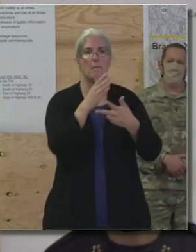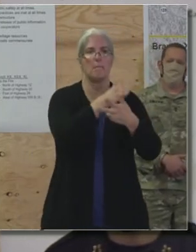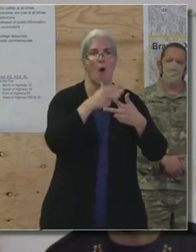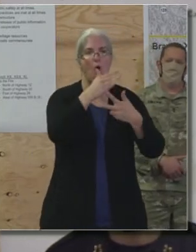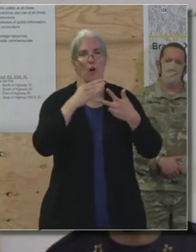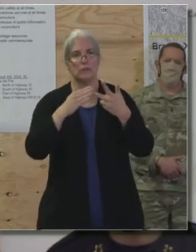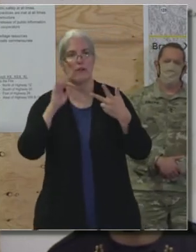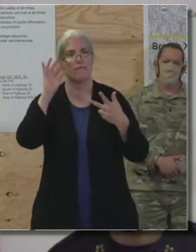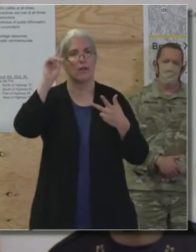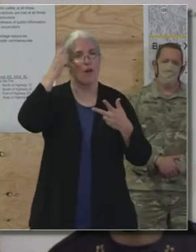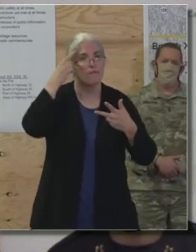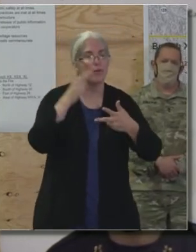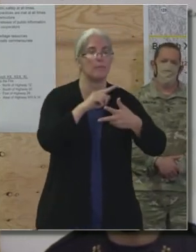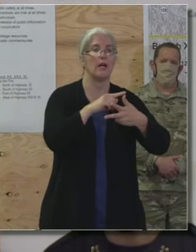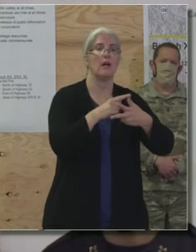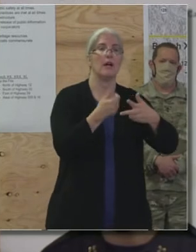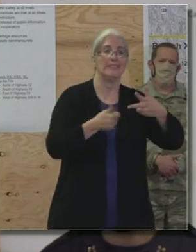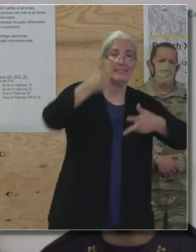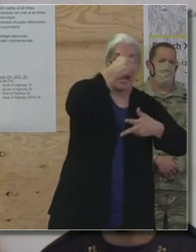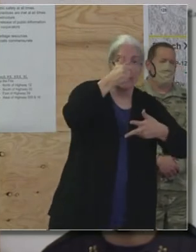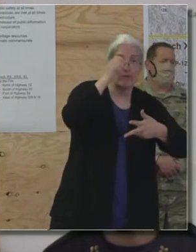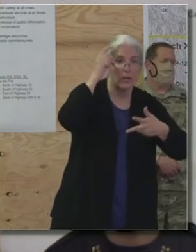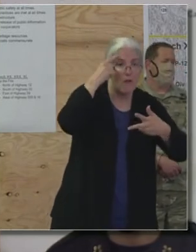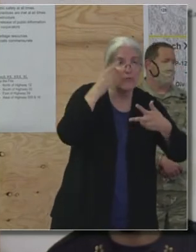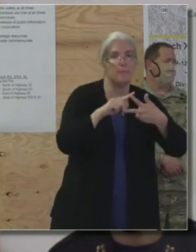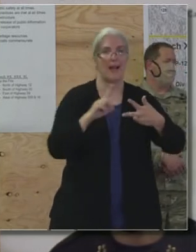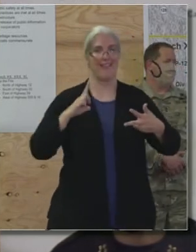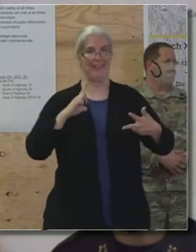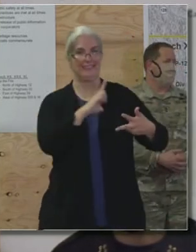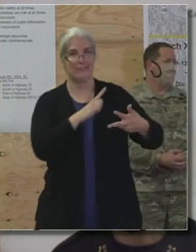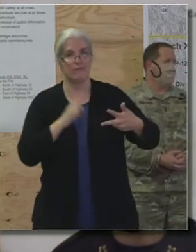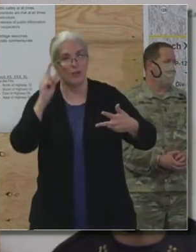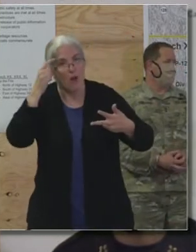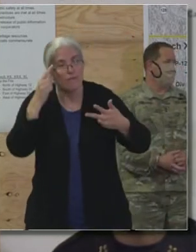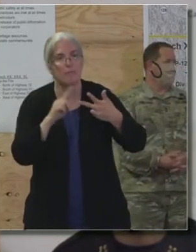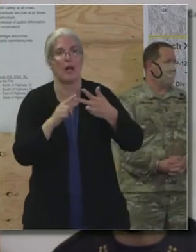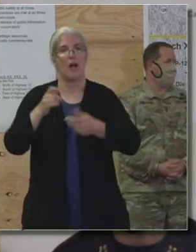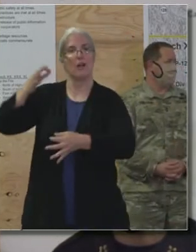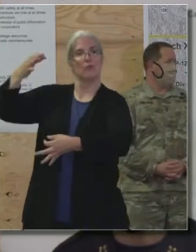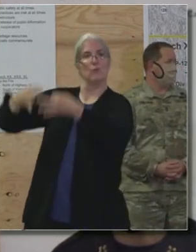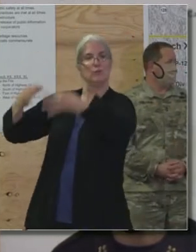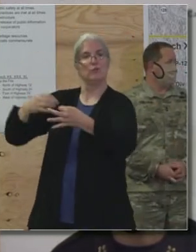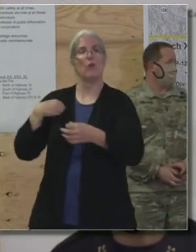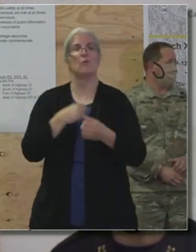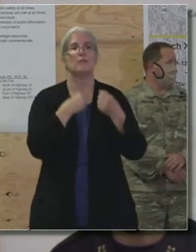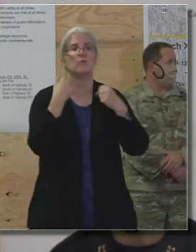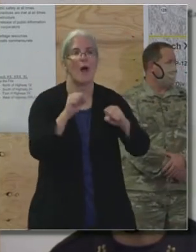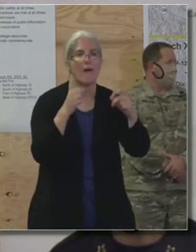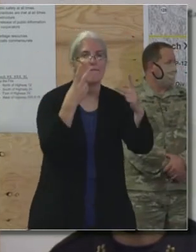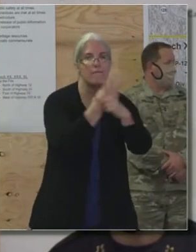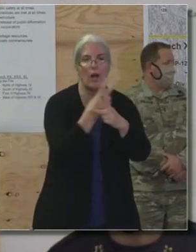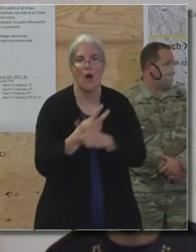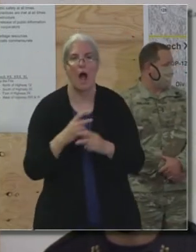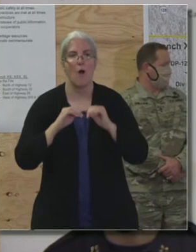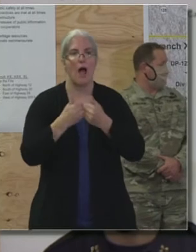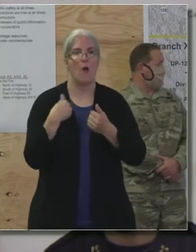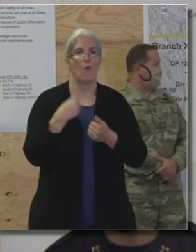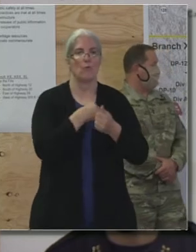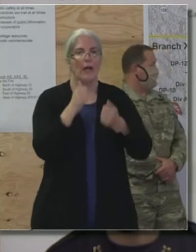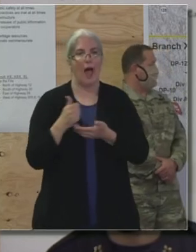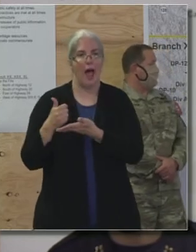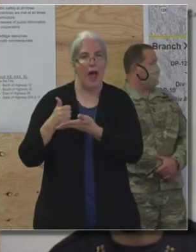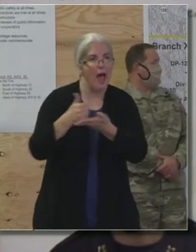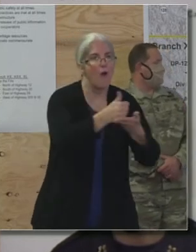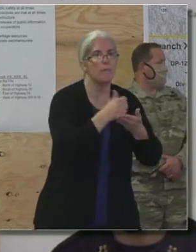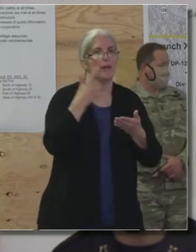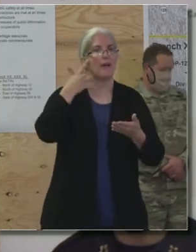arduamente todos juntos en la mayoría de los casos colectivamente para bajar las necesidades